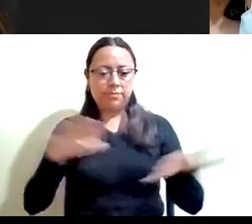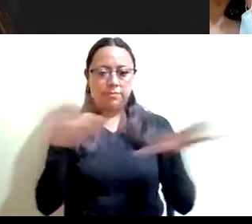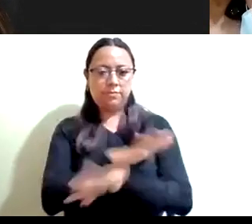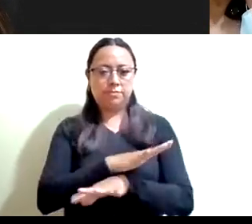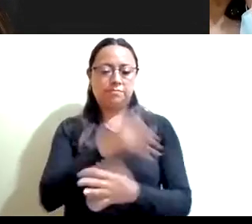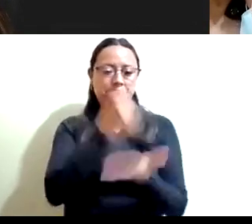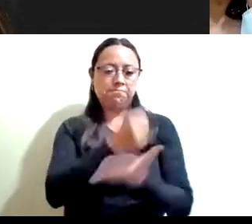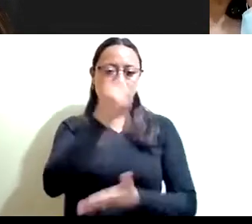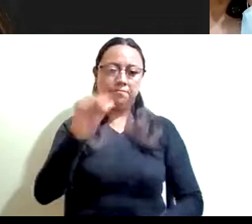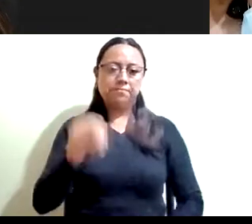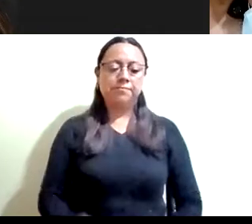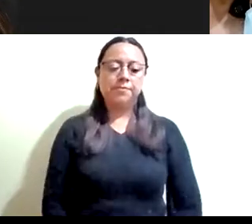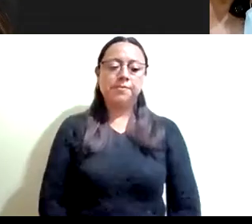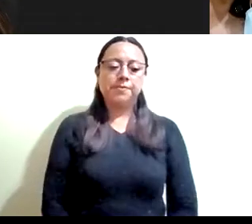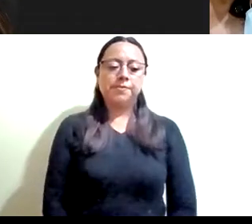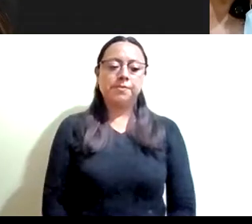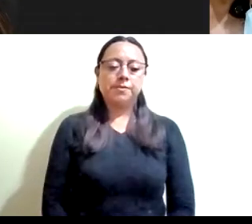aprobada.